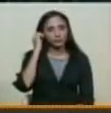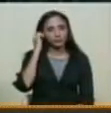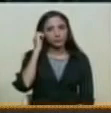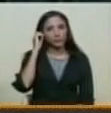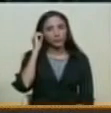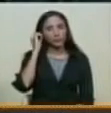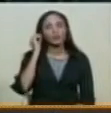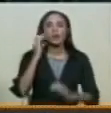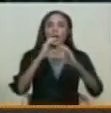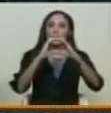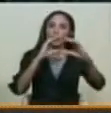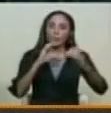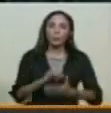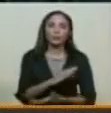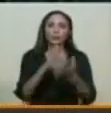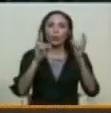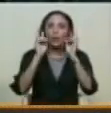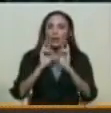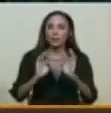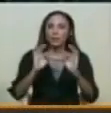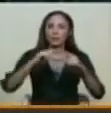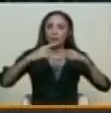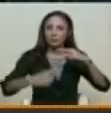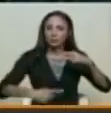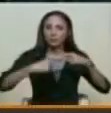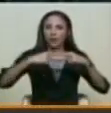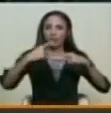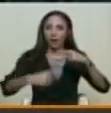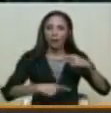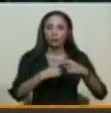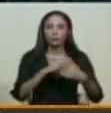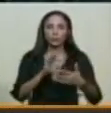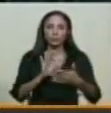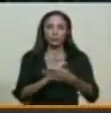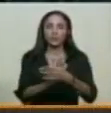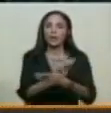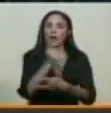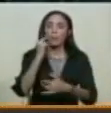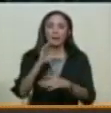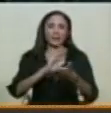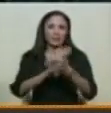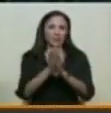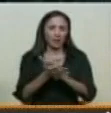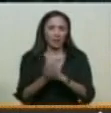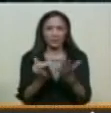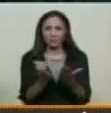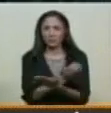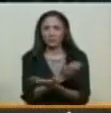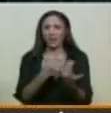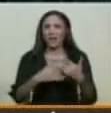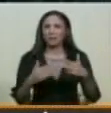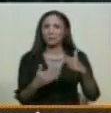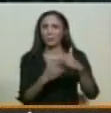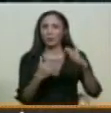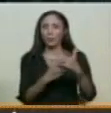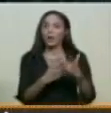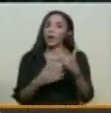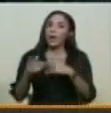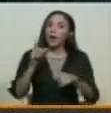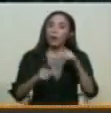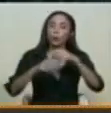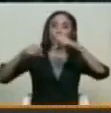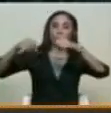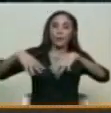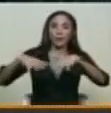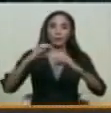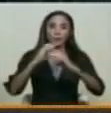con el mantenimiento de las unidades, todo lo que tiene que ver con frenar el sabotaje, el verdadero paro de transporte que perpetraron algunos